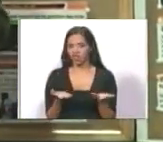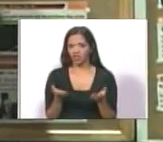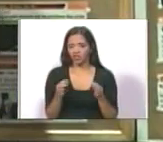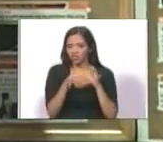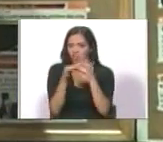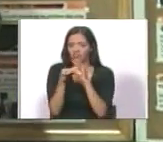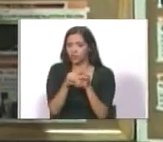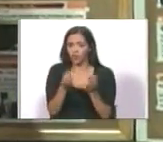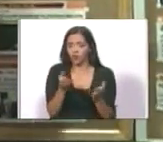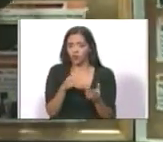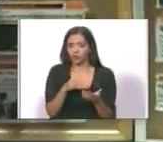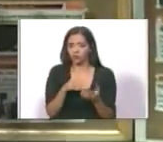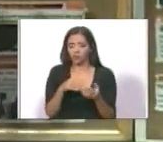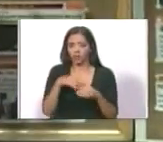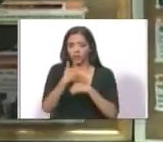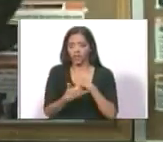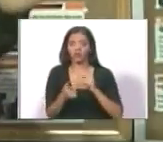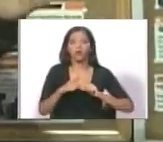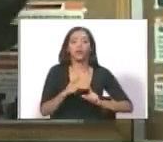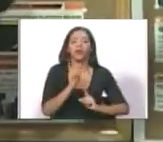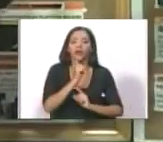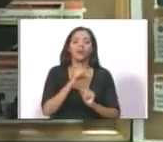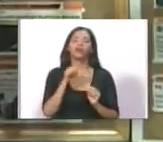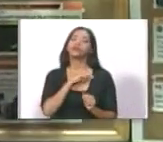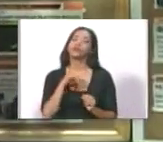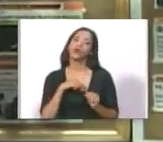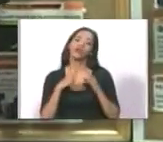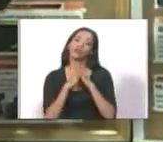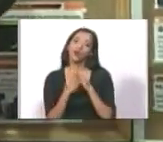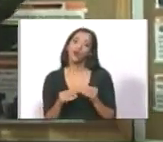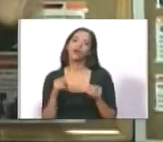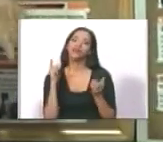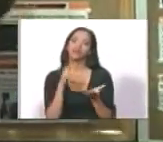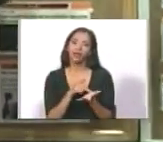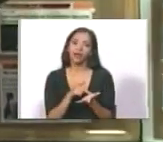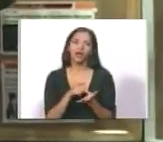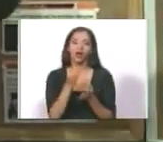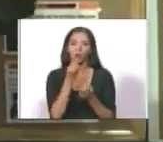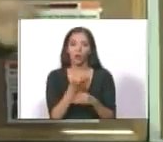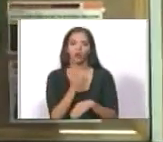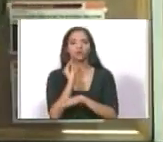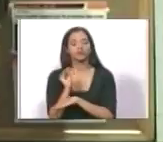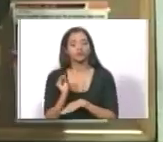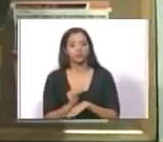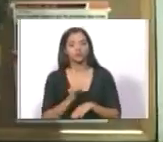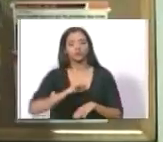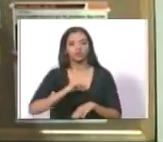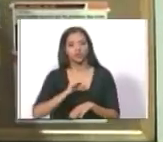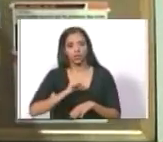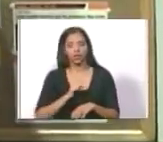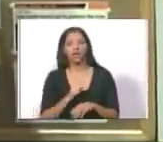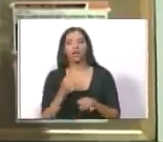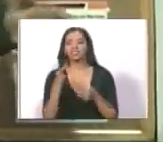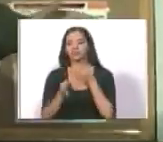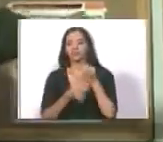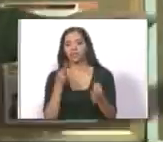que ver en la operación, sino que ellos los nombran. Pero nosotros a todos están ahorita a buen resguardo de las autoridades,